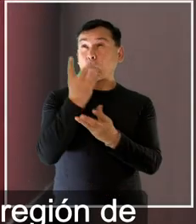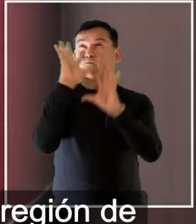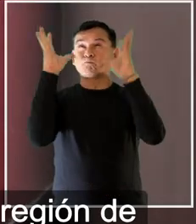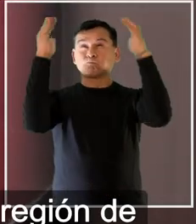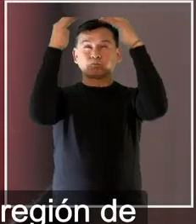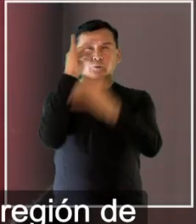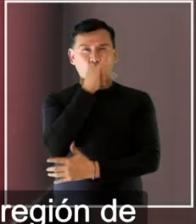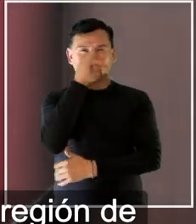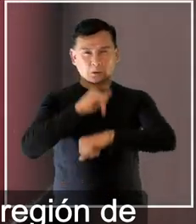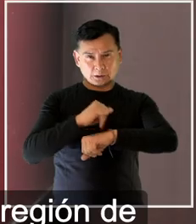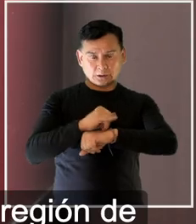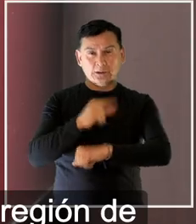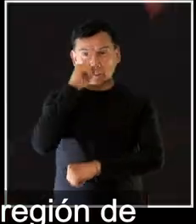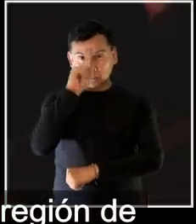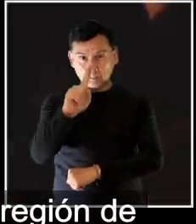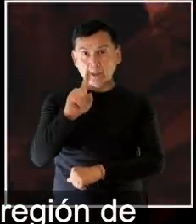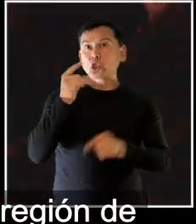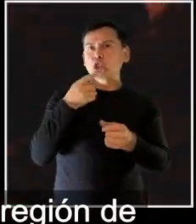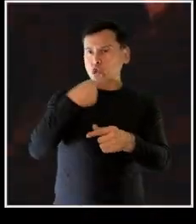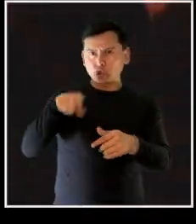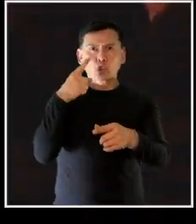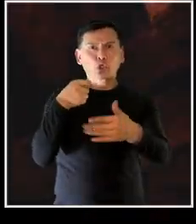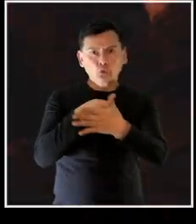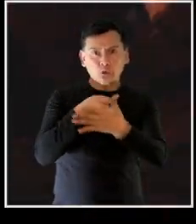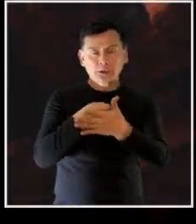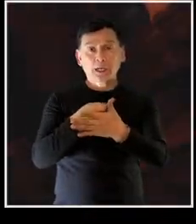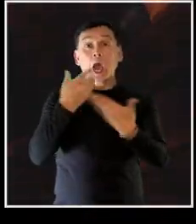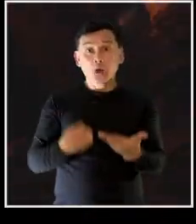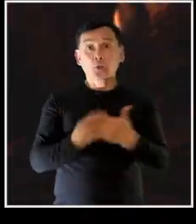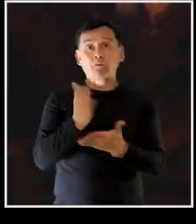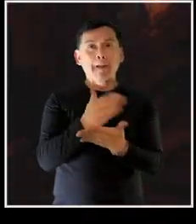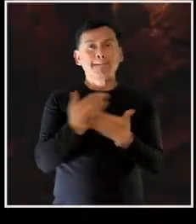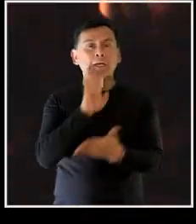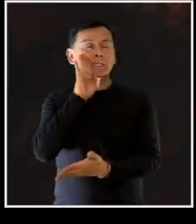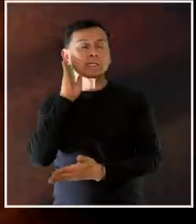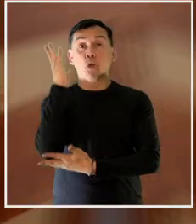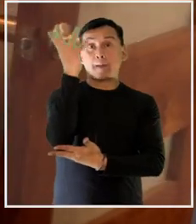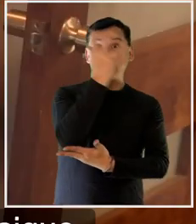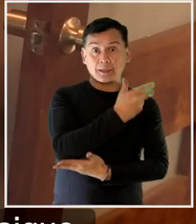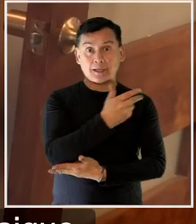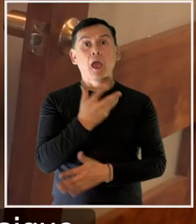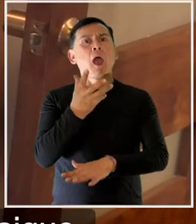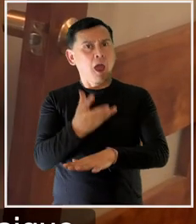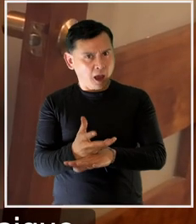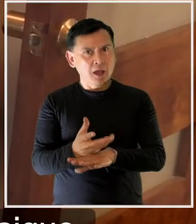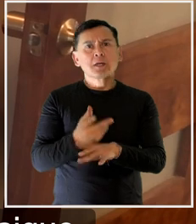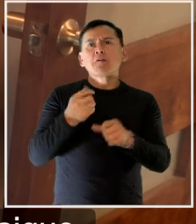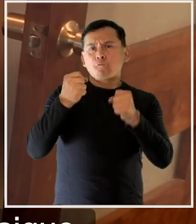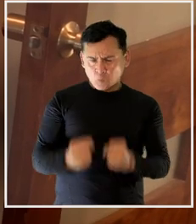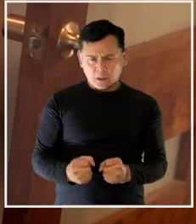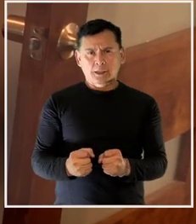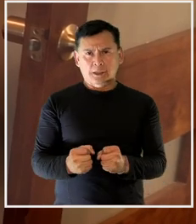más importante de contaminación en la región de Aysén. Pero no estamos solos en esta lucha. Con la entrada en vigencia del Plan de Descontaminación Atmosférica